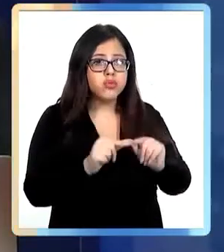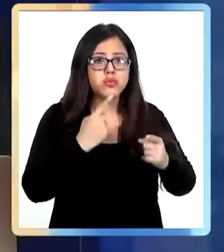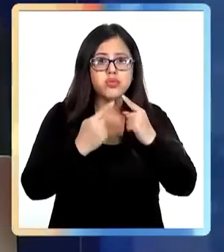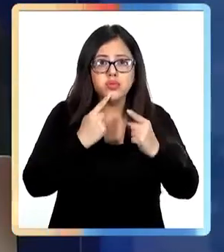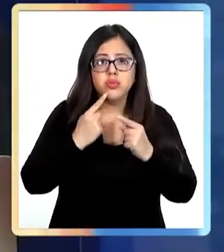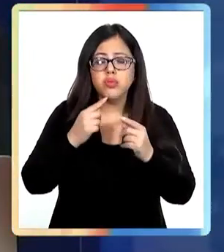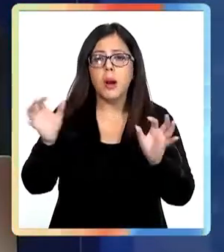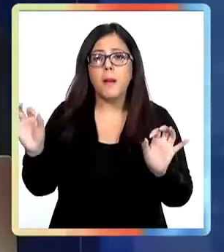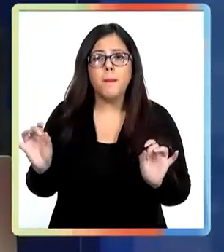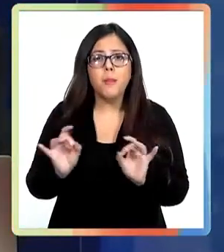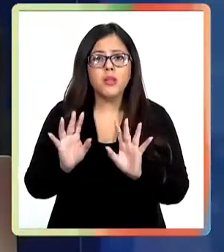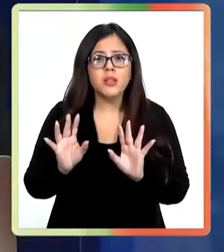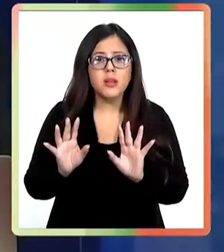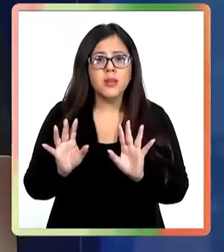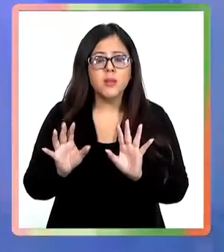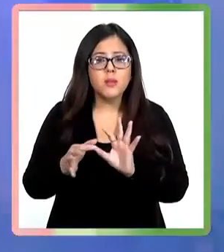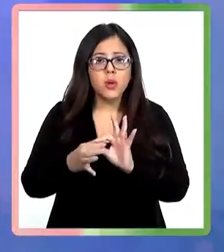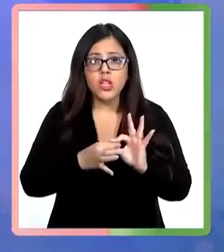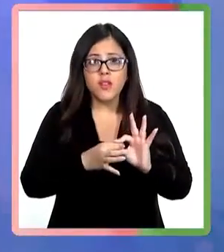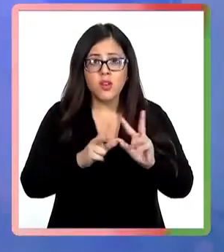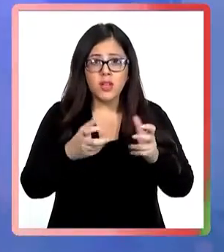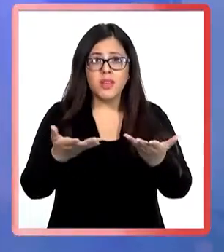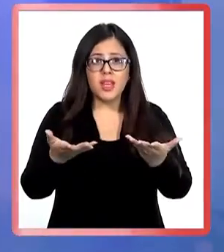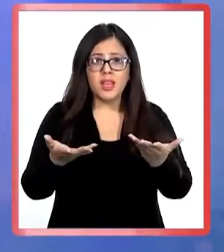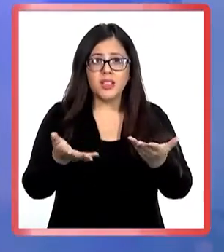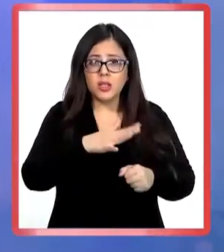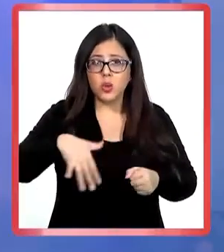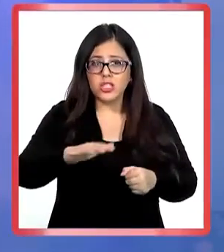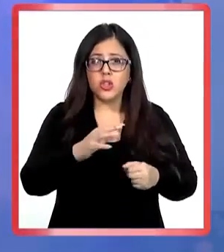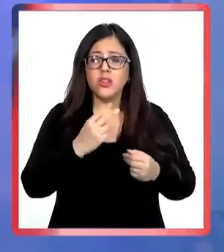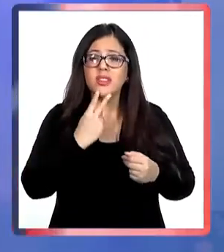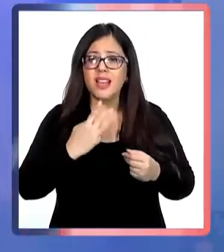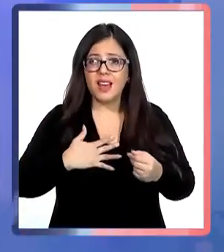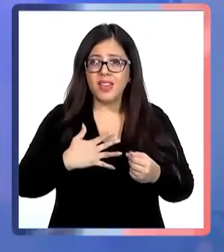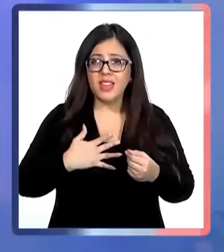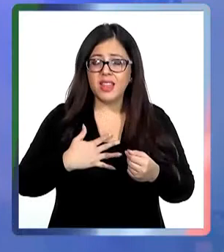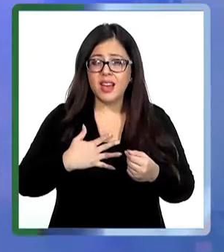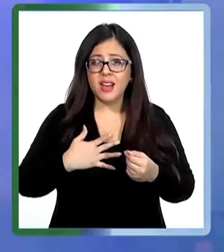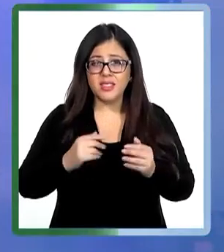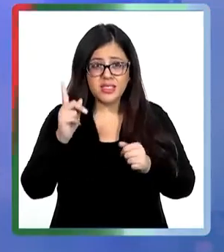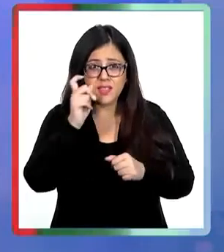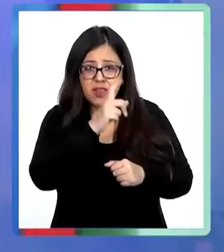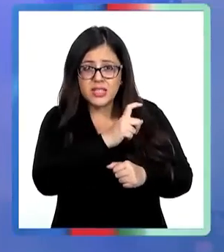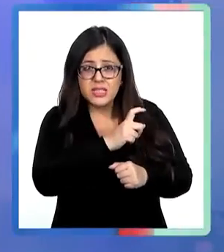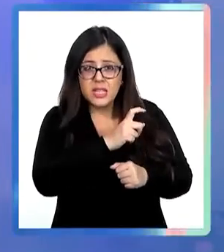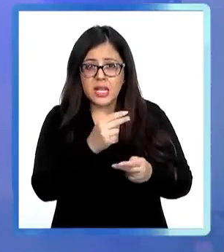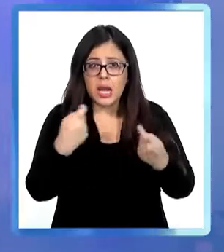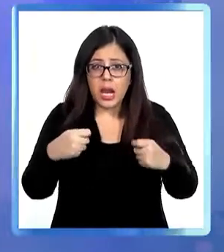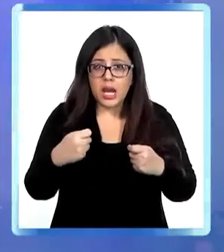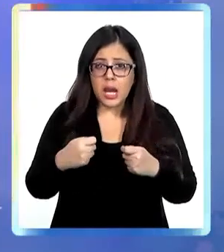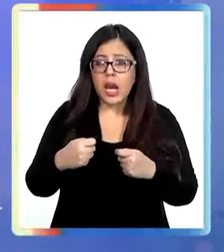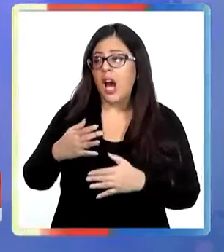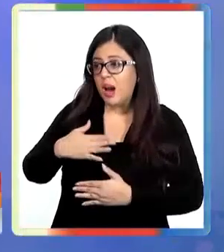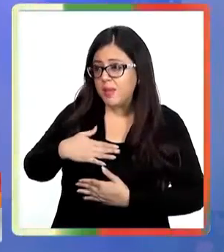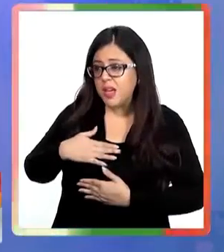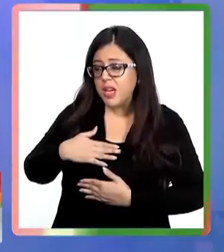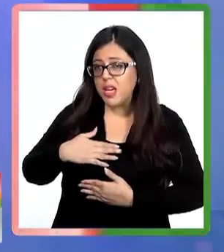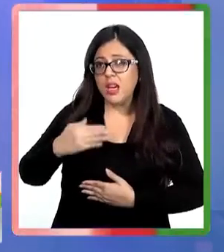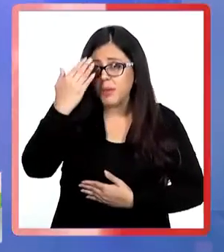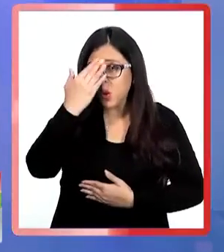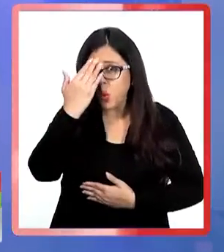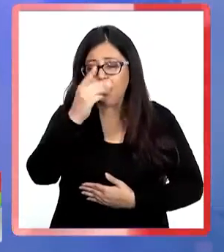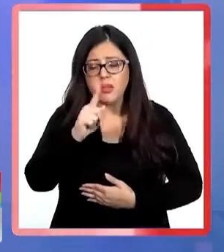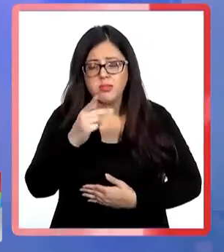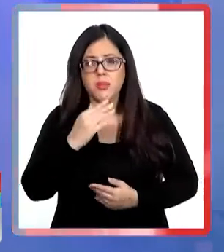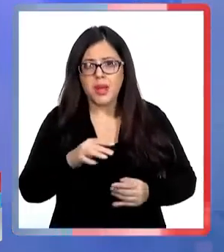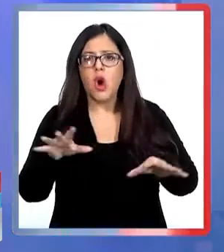a la situación del alza del costo de la vida, por ejemplo. Me preocupa, pero por sobre todo me ocupa. Yo no voy a caer en la angustia por las encuestas, porque como lo